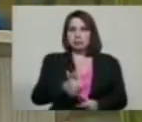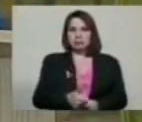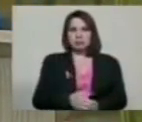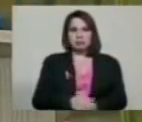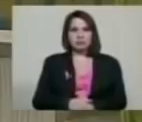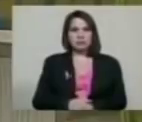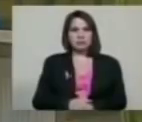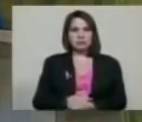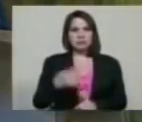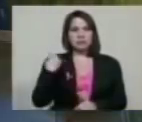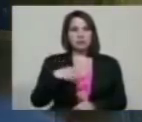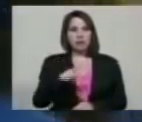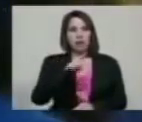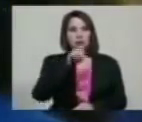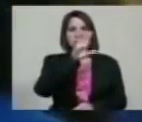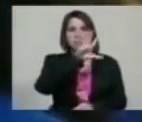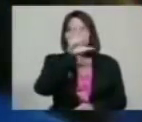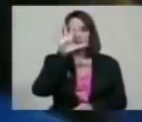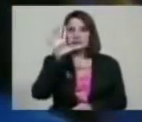yo tengo 55 años,